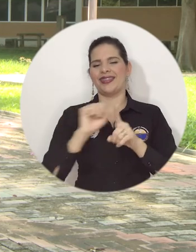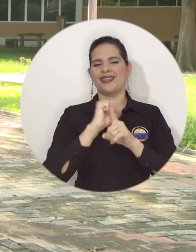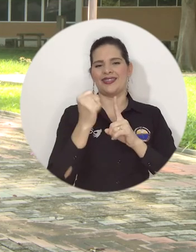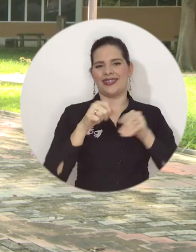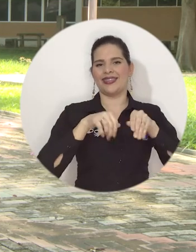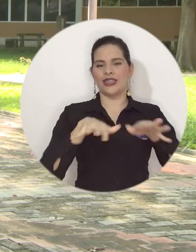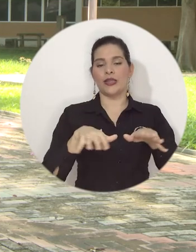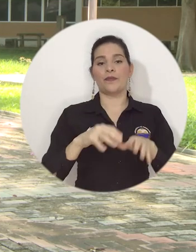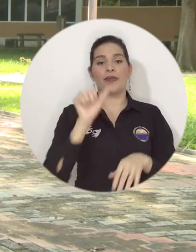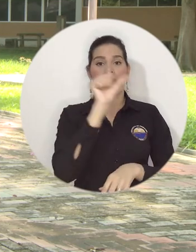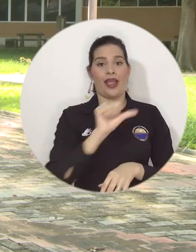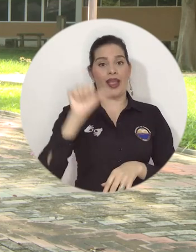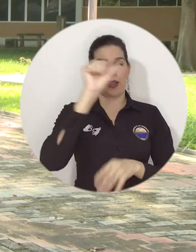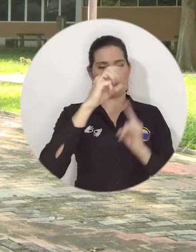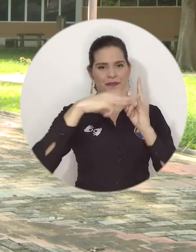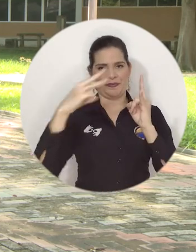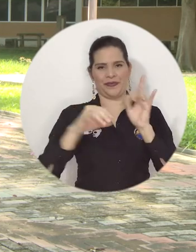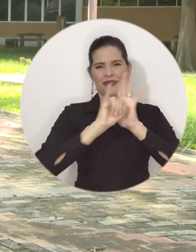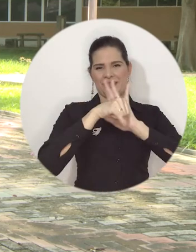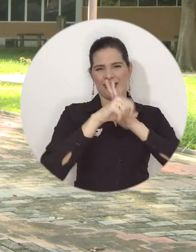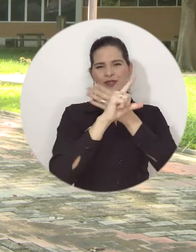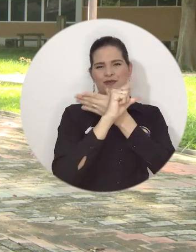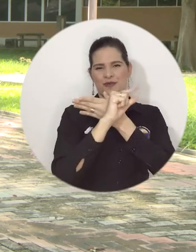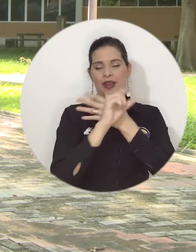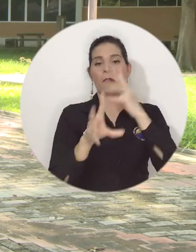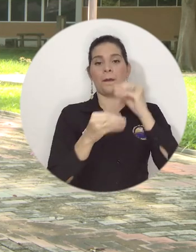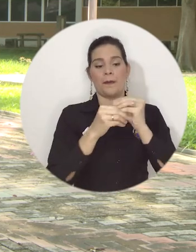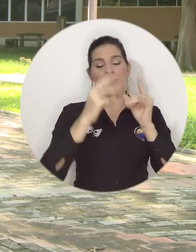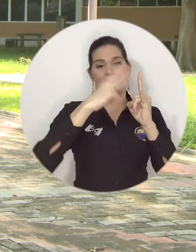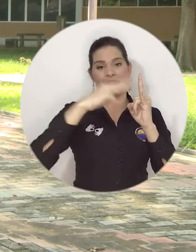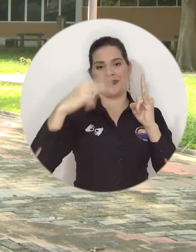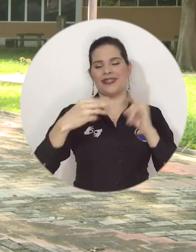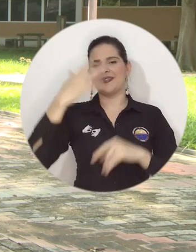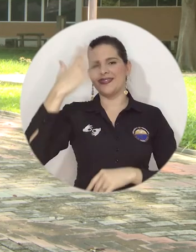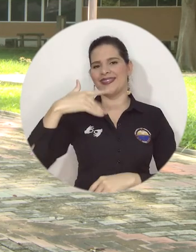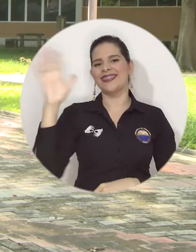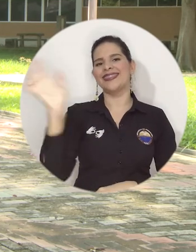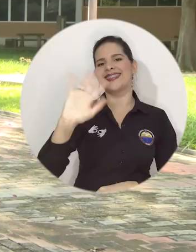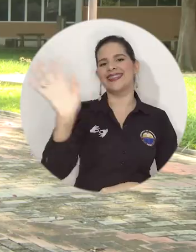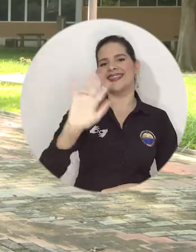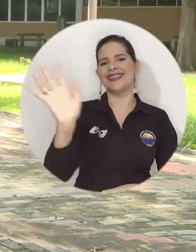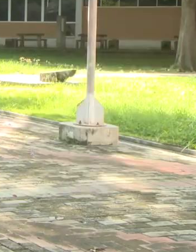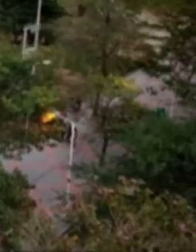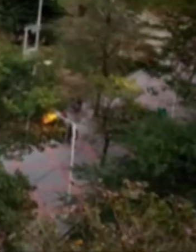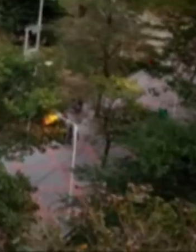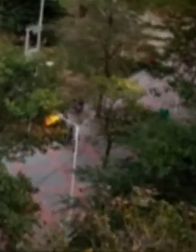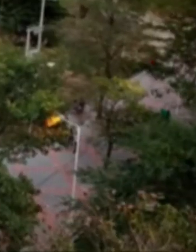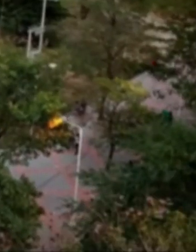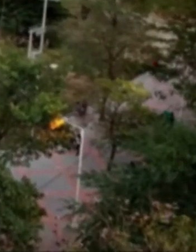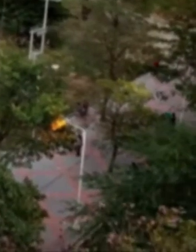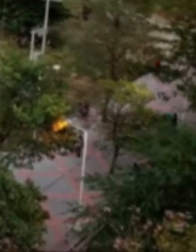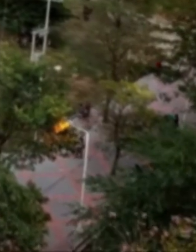institucionales, @unimagdalena para Instagram y Twitter y Universidad del Magdalena en Facebook. Hasta pronto.